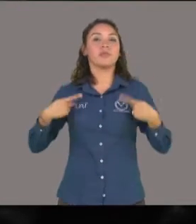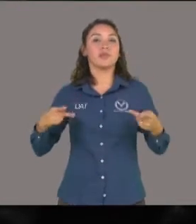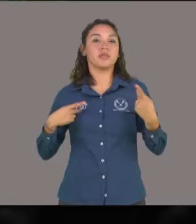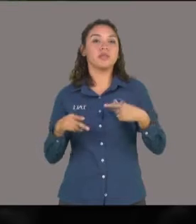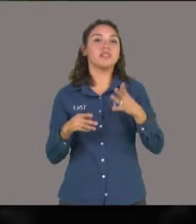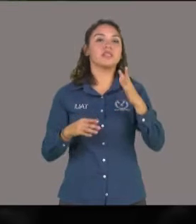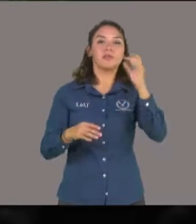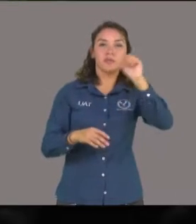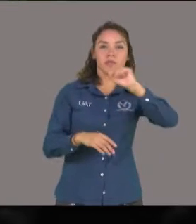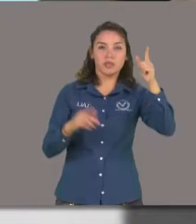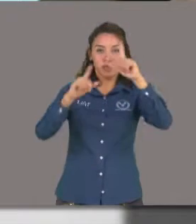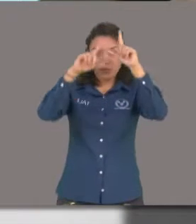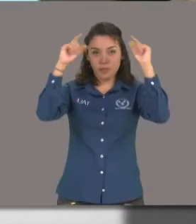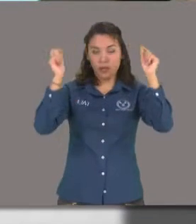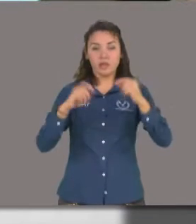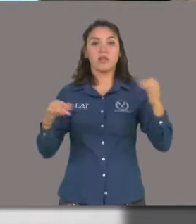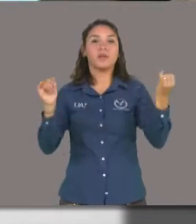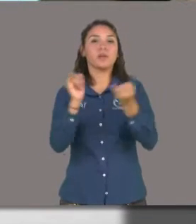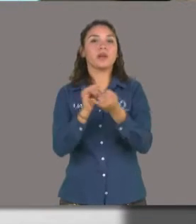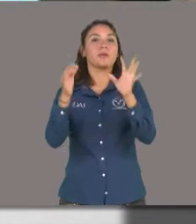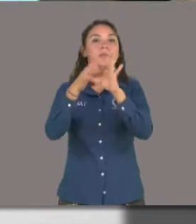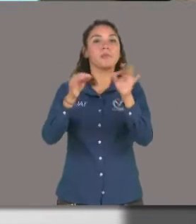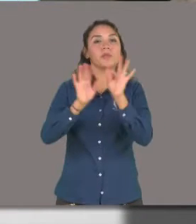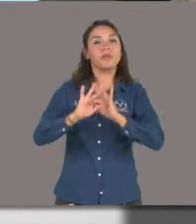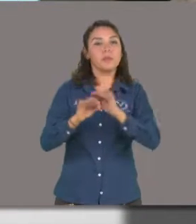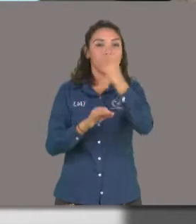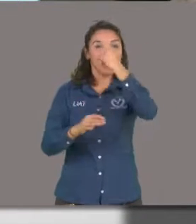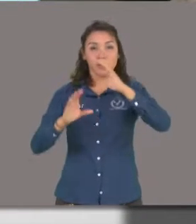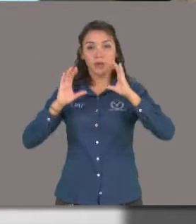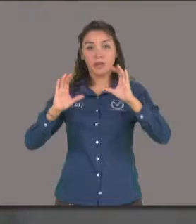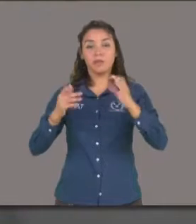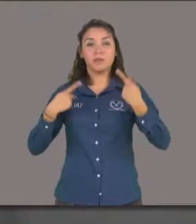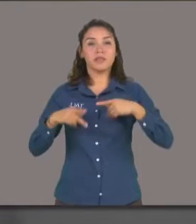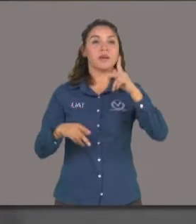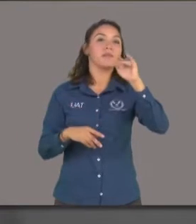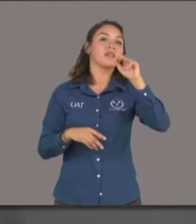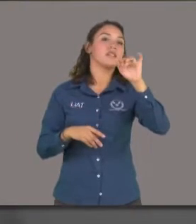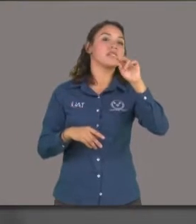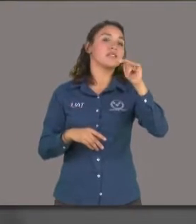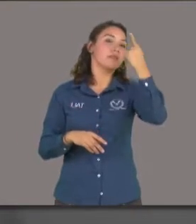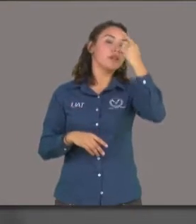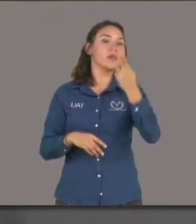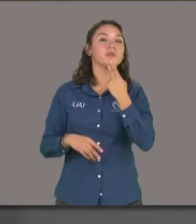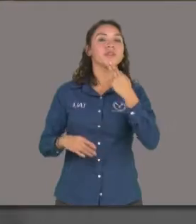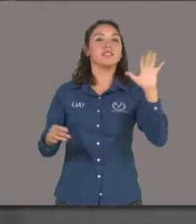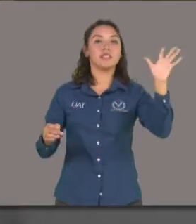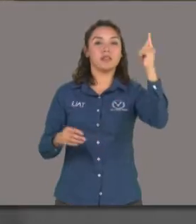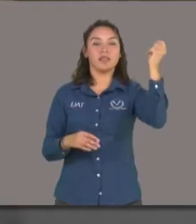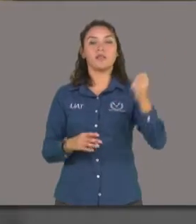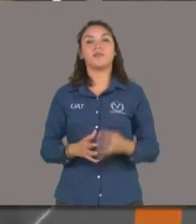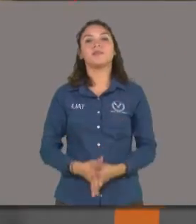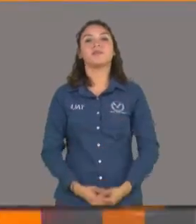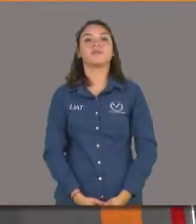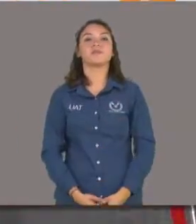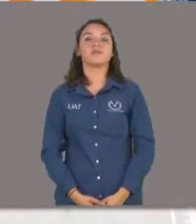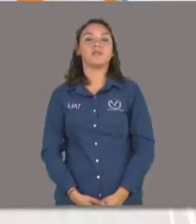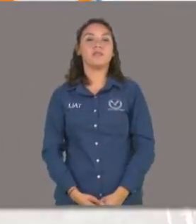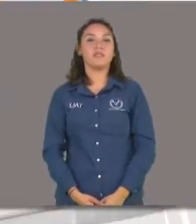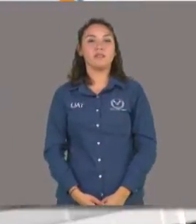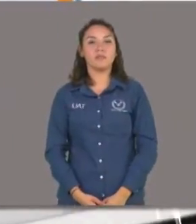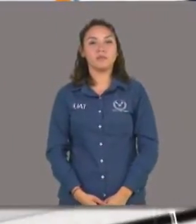profesionistas en la enfermería, al abordar las nuevas formas del cuidado de los pacientes, donde está presente también el uso de las tecnologías.